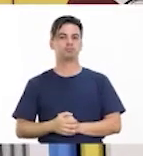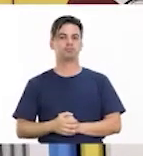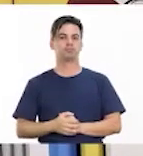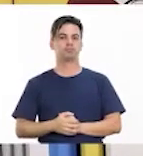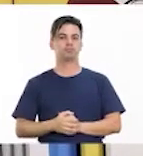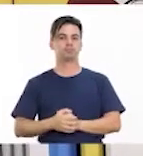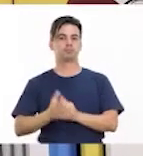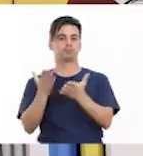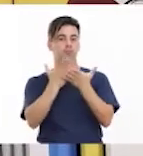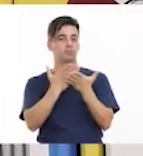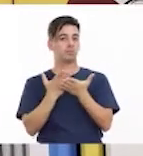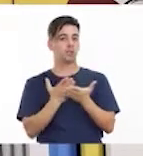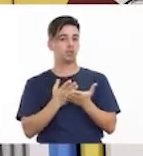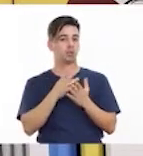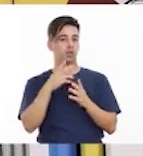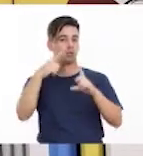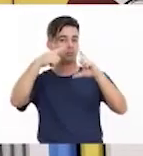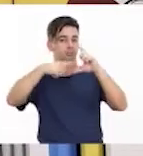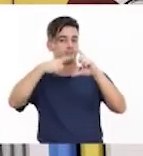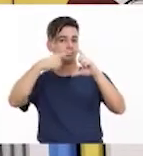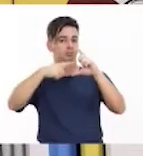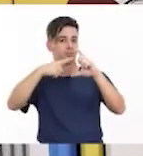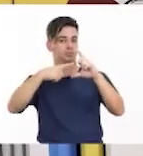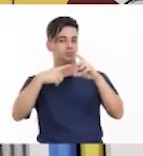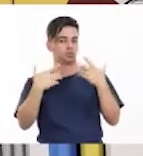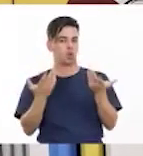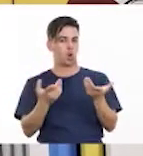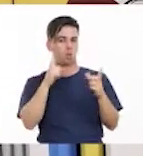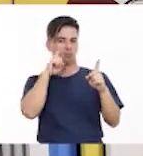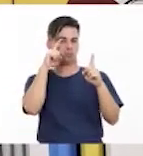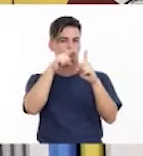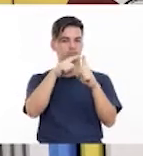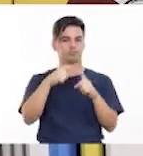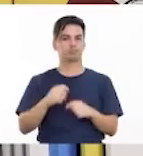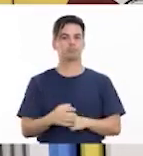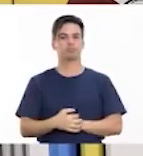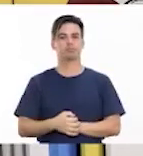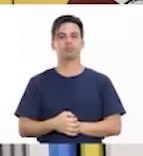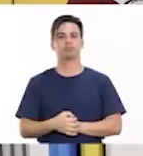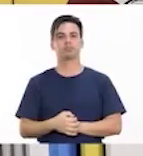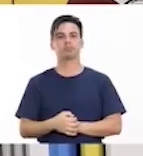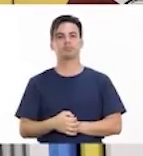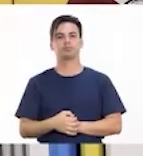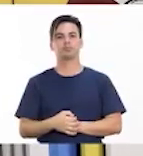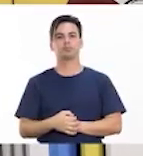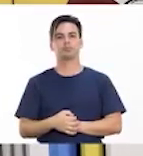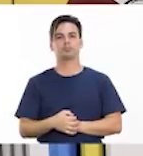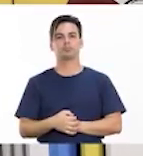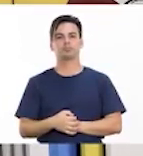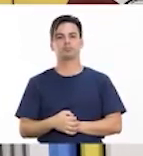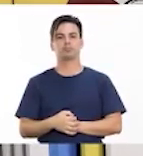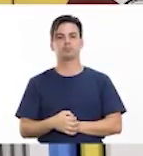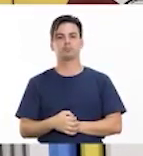Para complementar este objetivo, lo haremos a través de los siguientes contenidos.